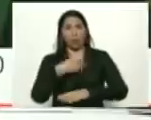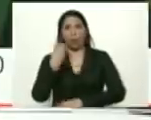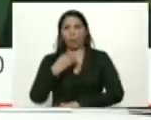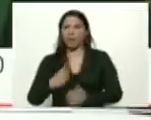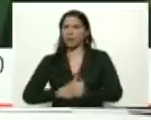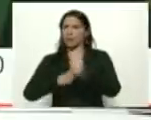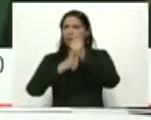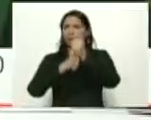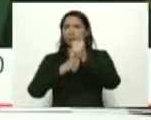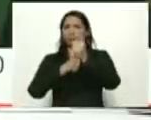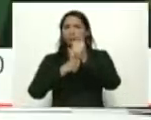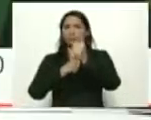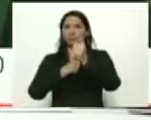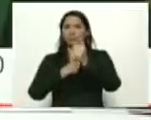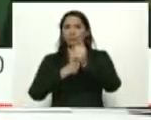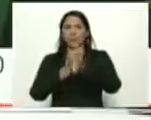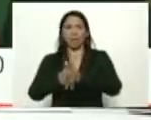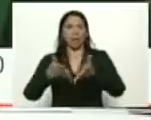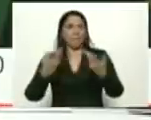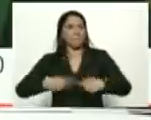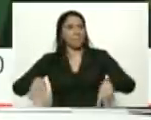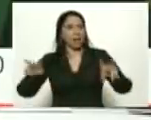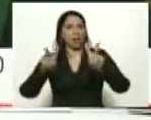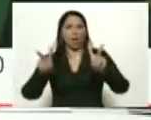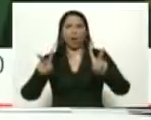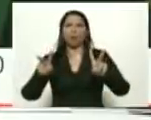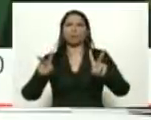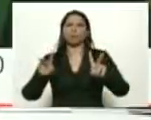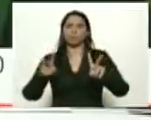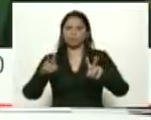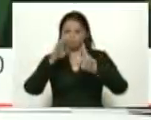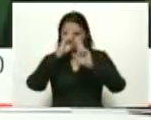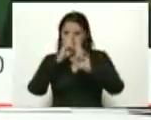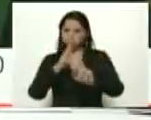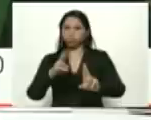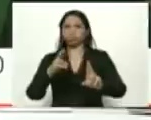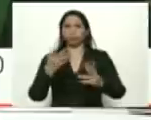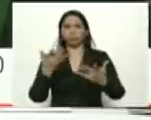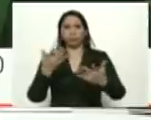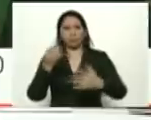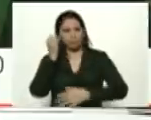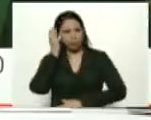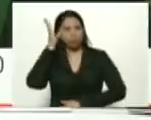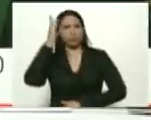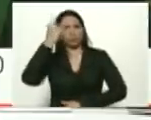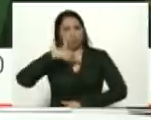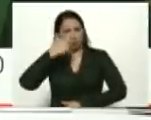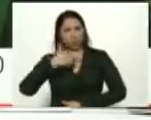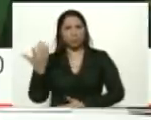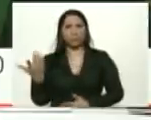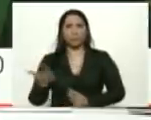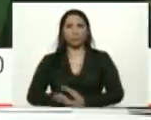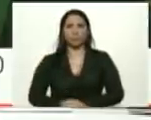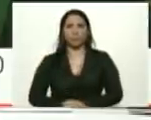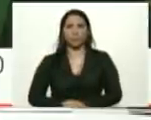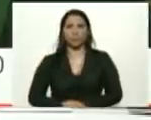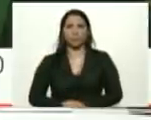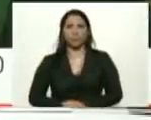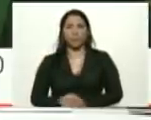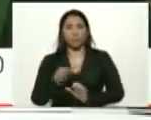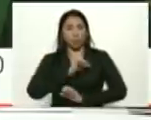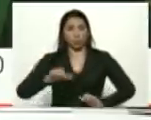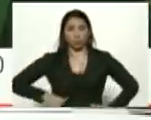líder de gran valor, de gran estima, de gran capacidad y credibilidad, que está ya en